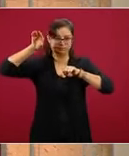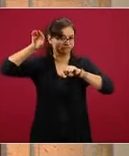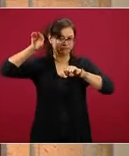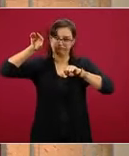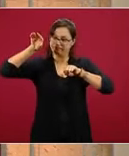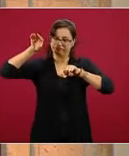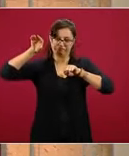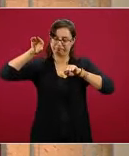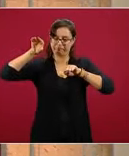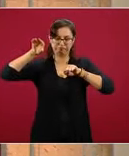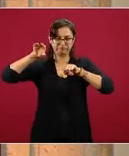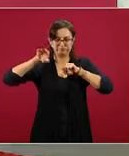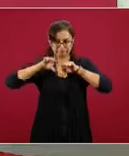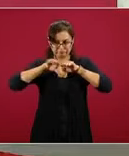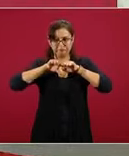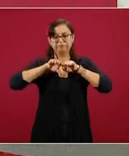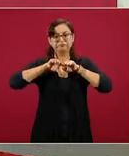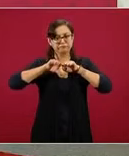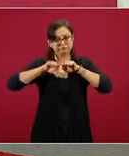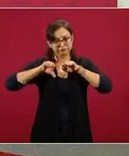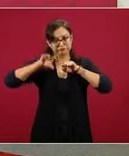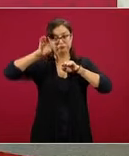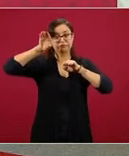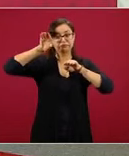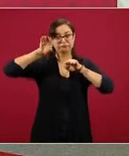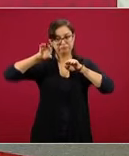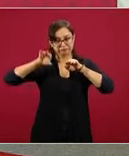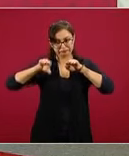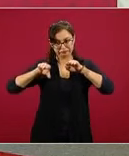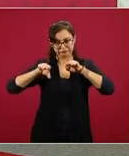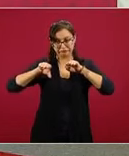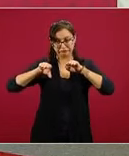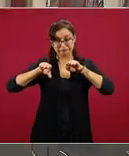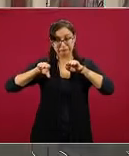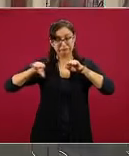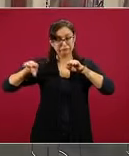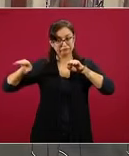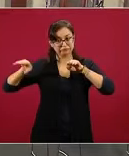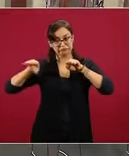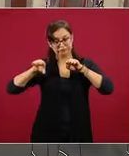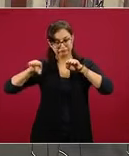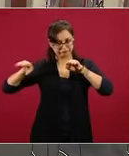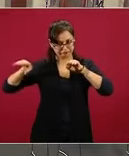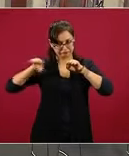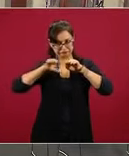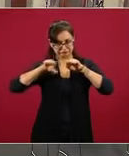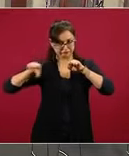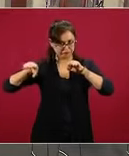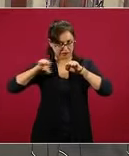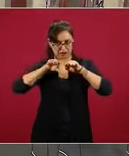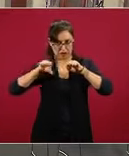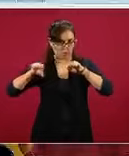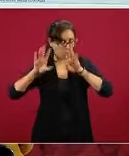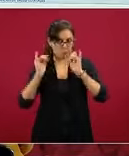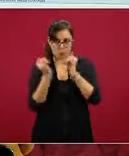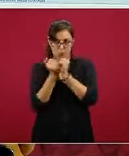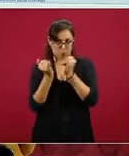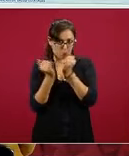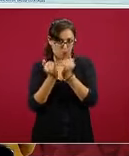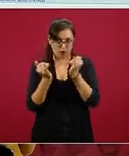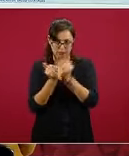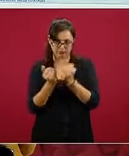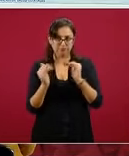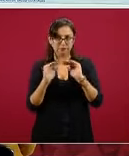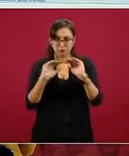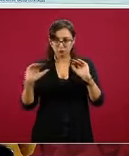la tendencia ascendente que tuvimos al principio y por lo menos se han estabilizado las hospitalizaciones por